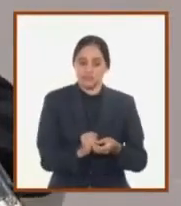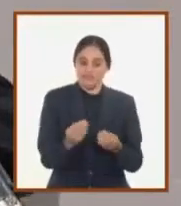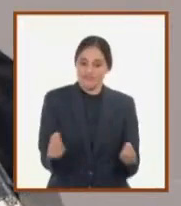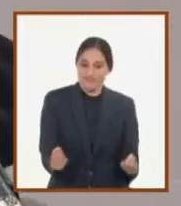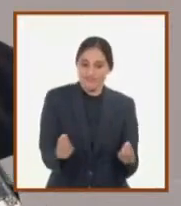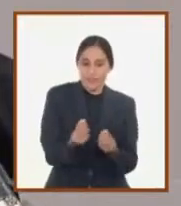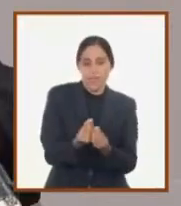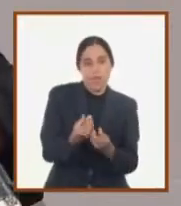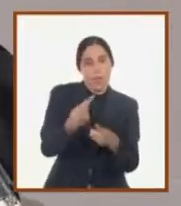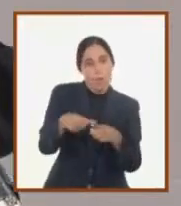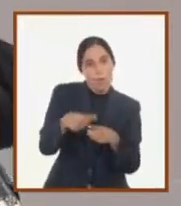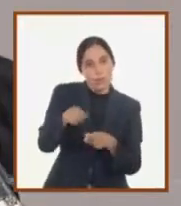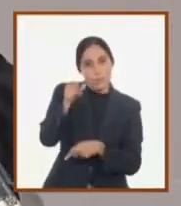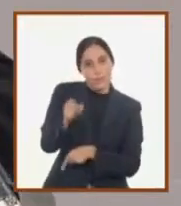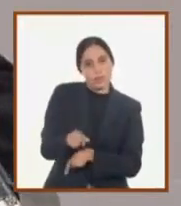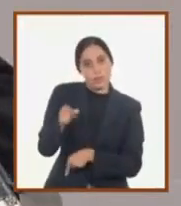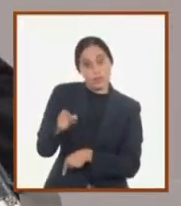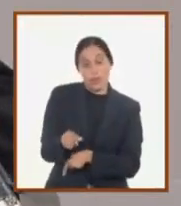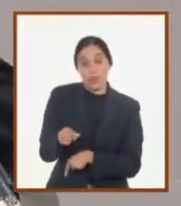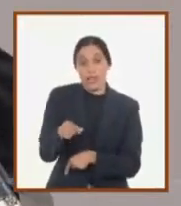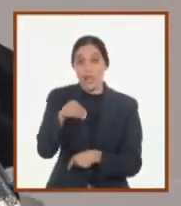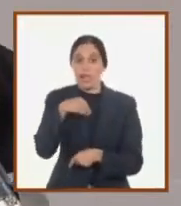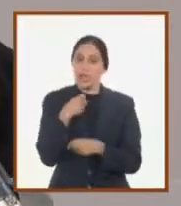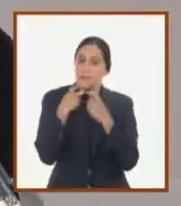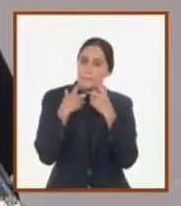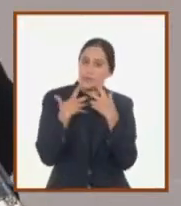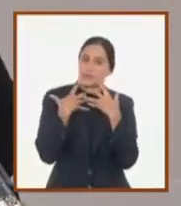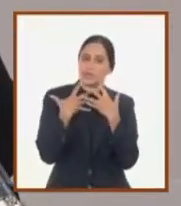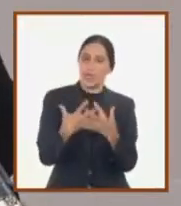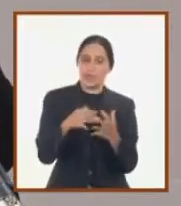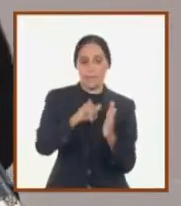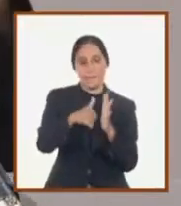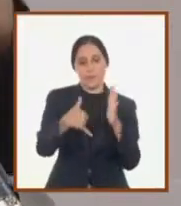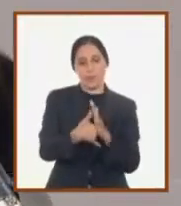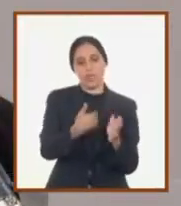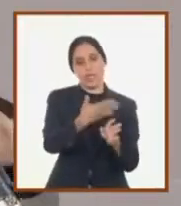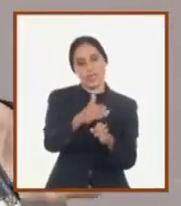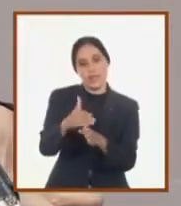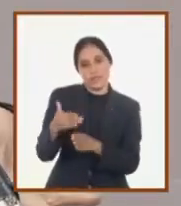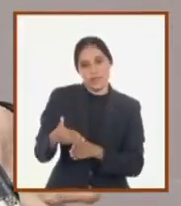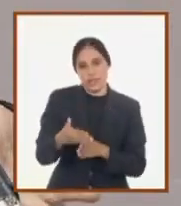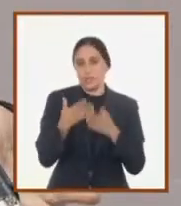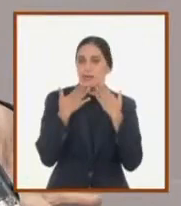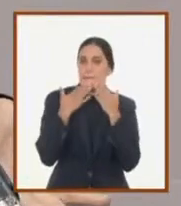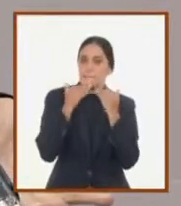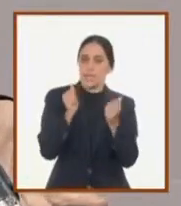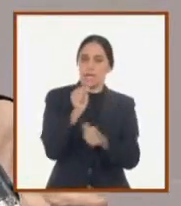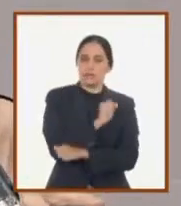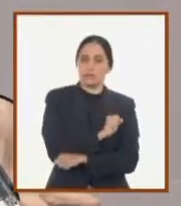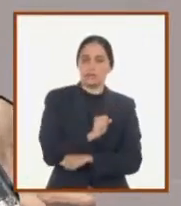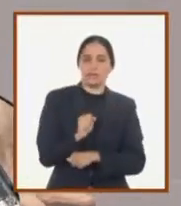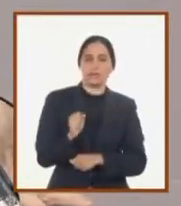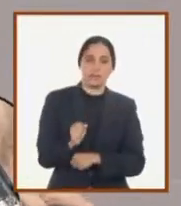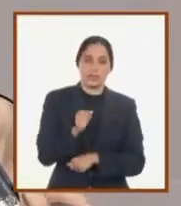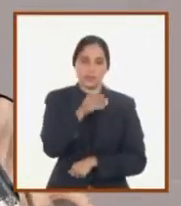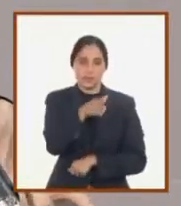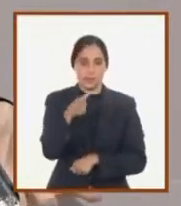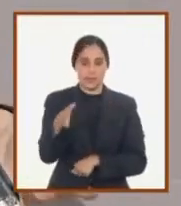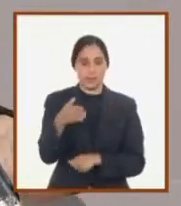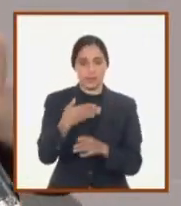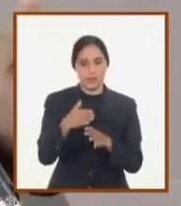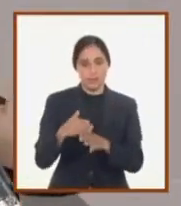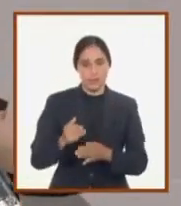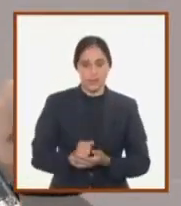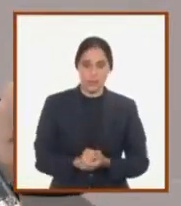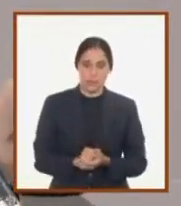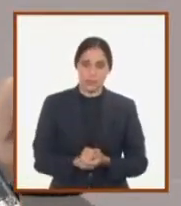otro personal que hizo posible que los proyectos llegaran a vías de éxito y como se esperaba eh